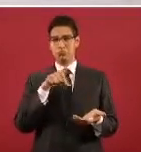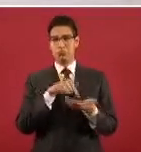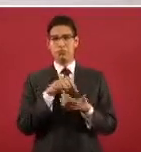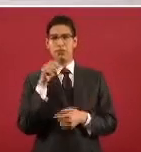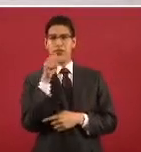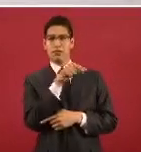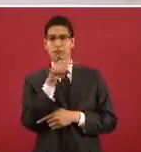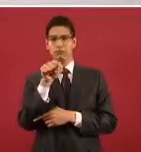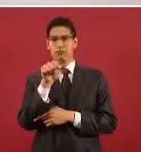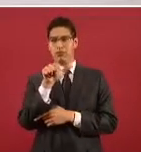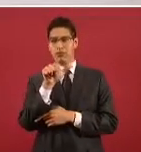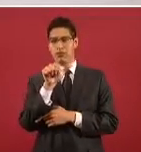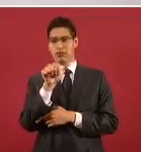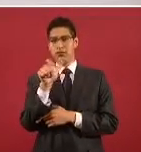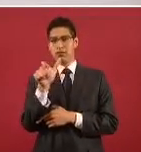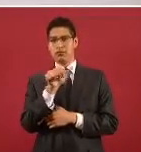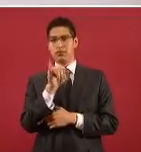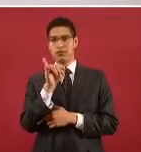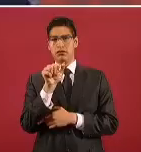Estaba en obra negra